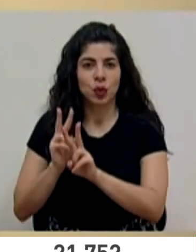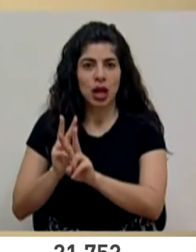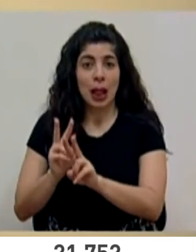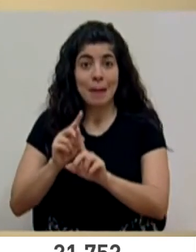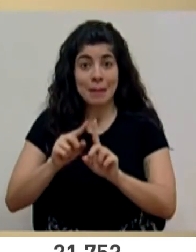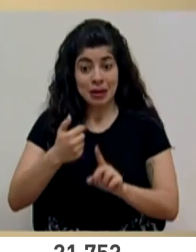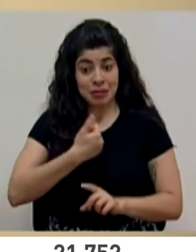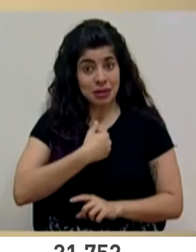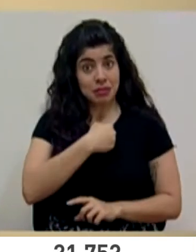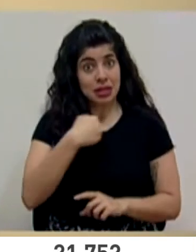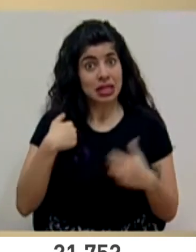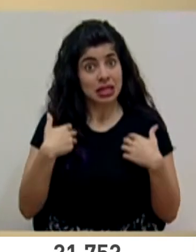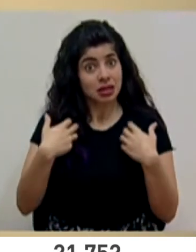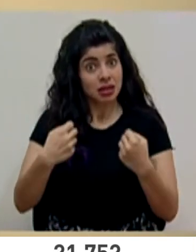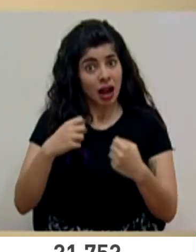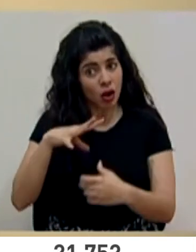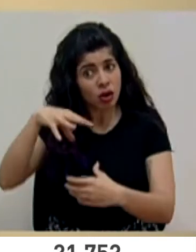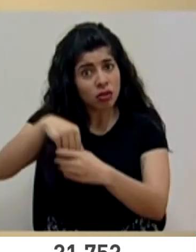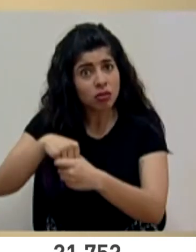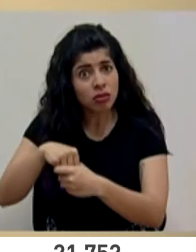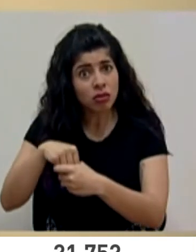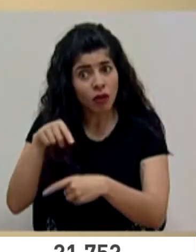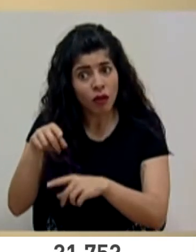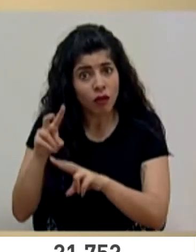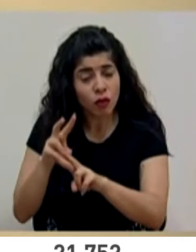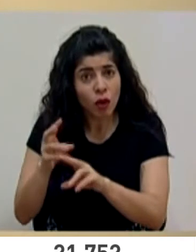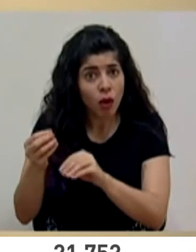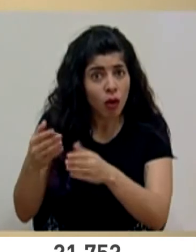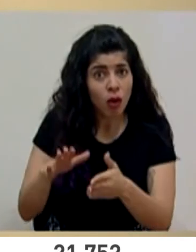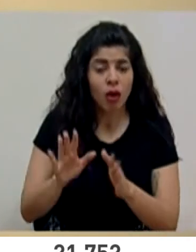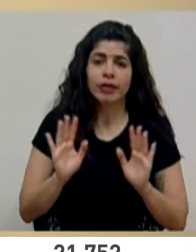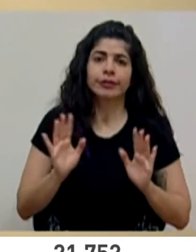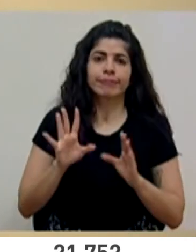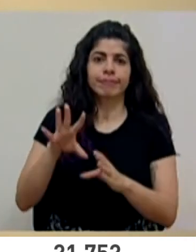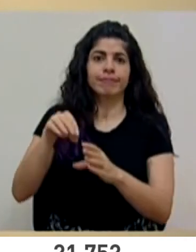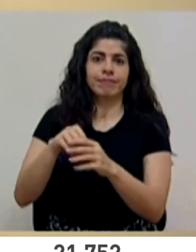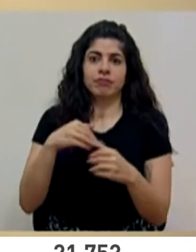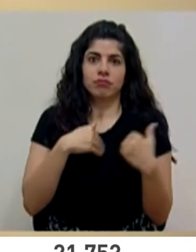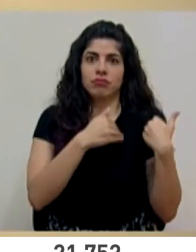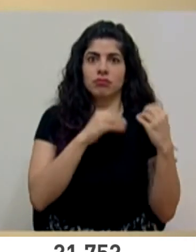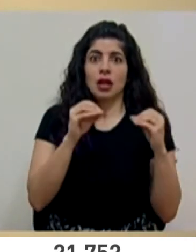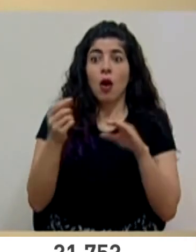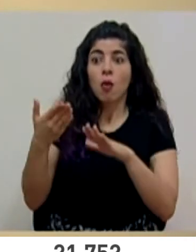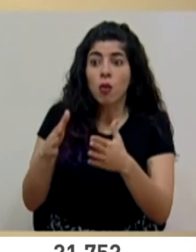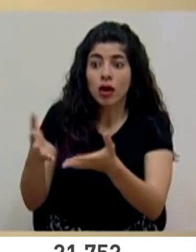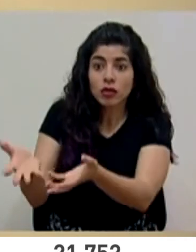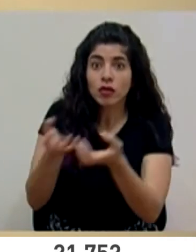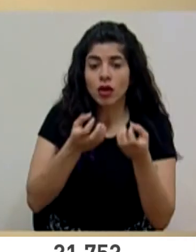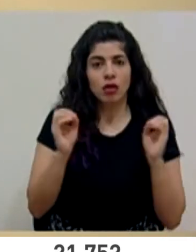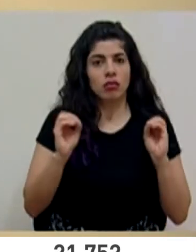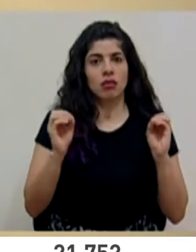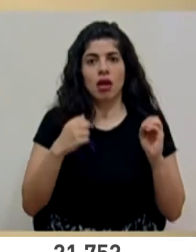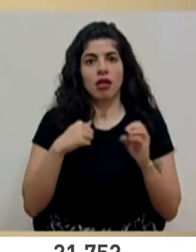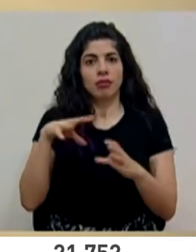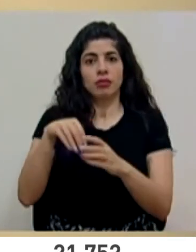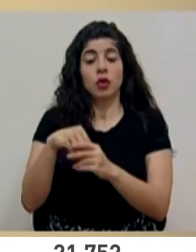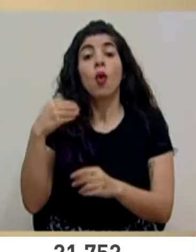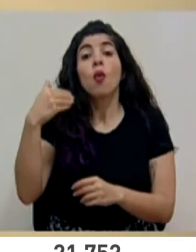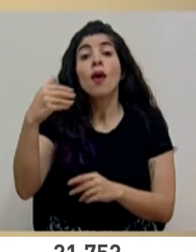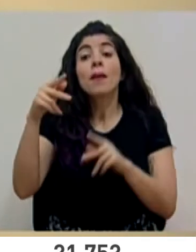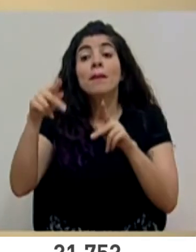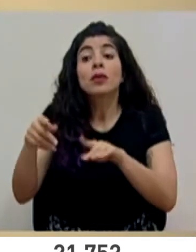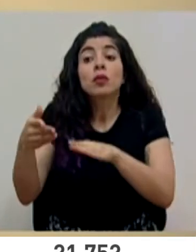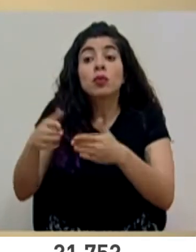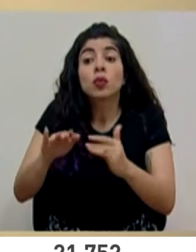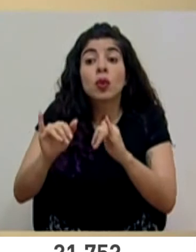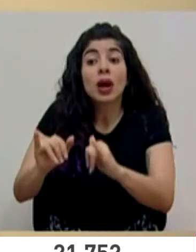el Ministerio de Salud como tal no tiene injerencia ni competencia en el levantamiento de cuerpos. cuando la persona fallece en